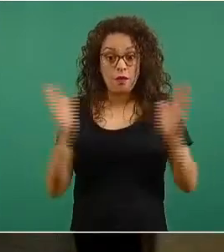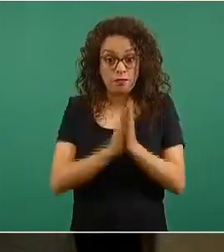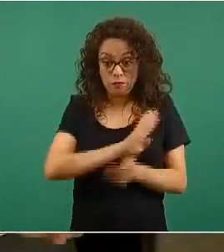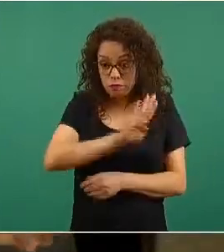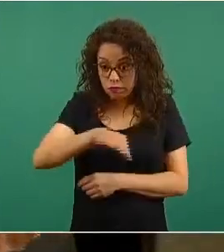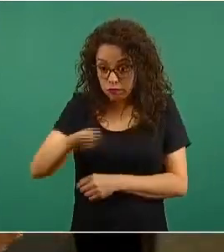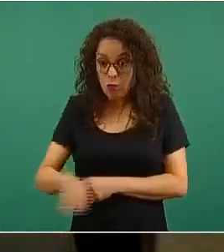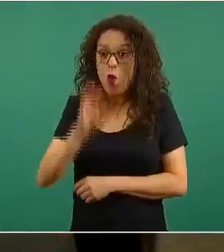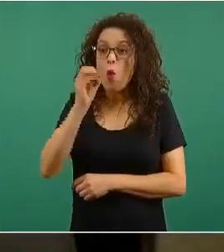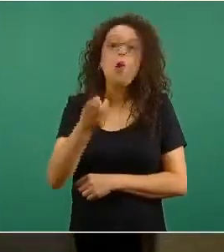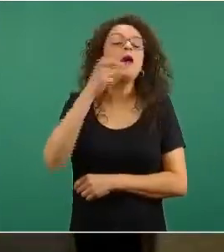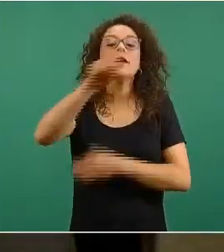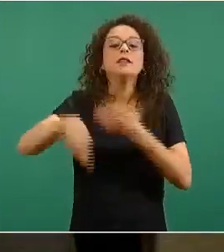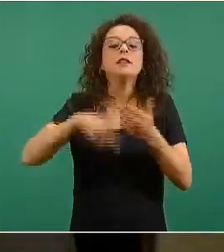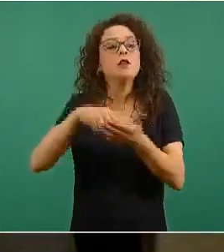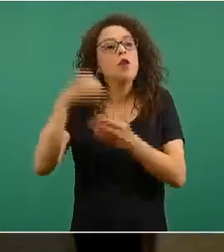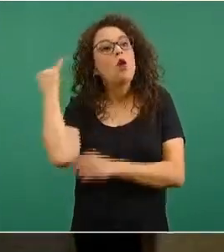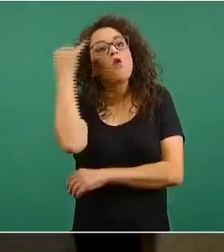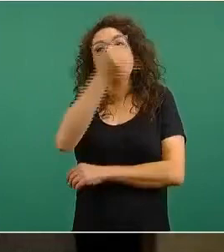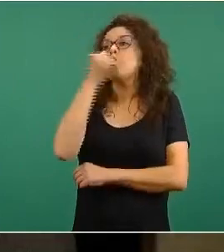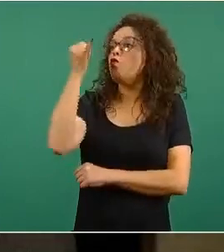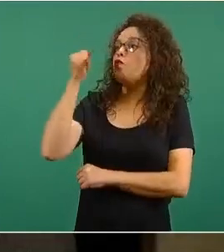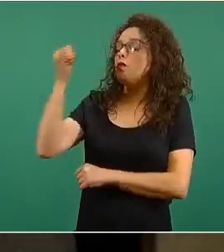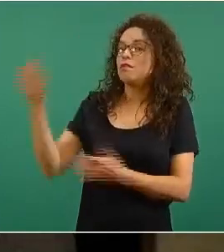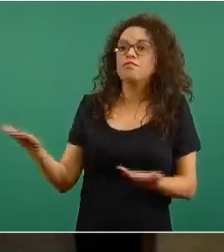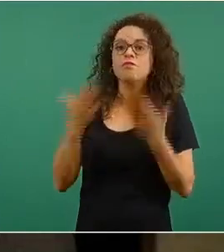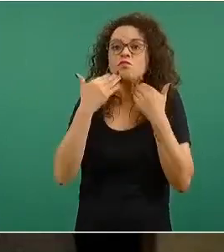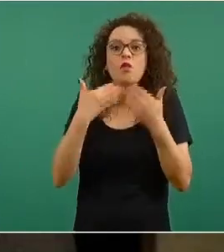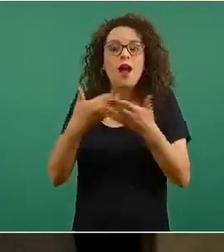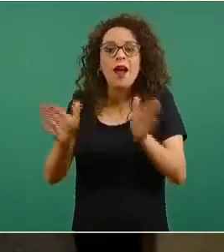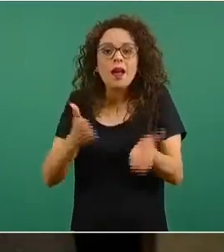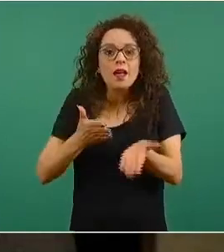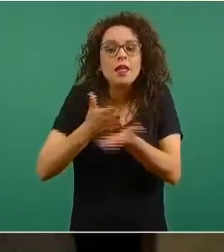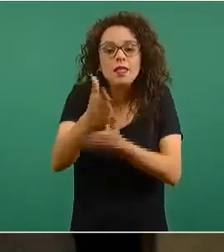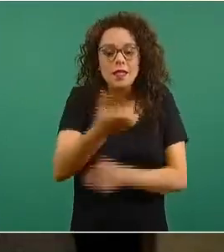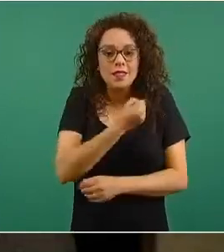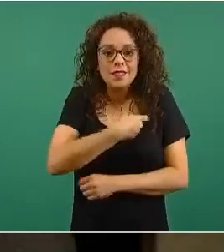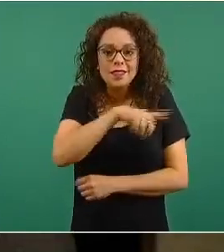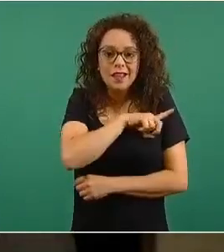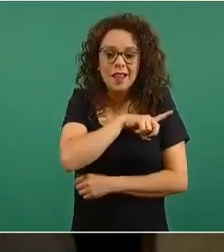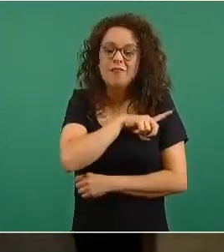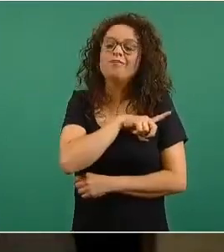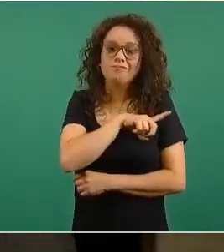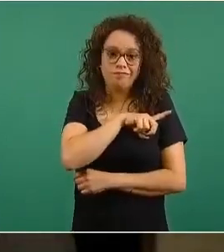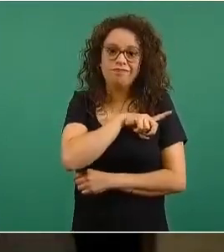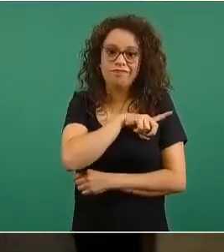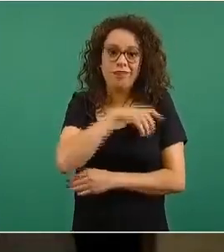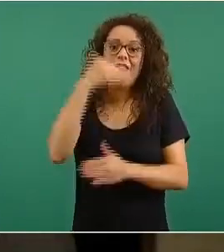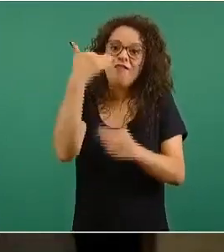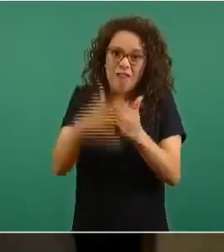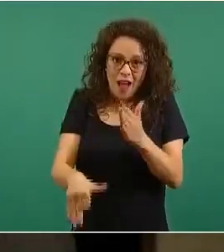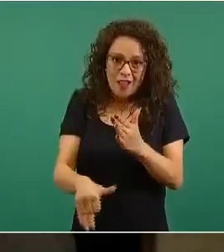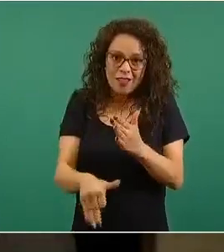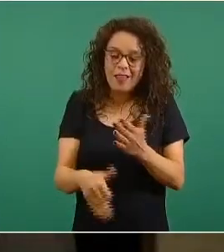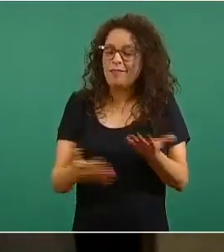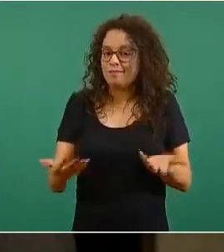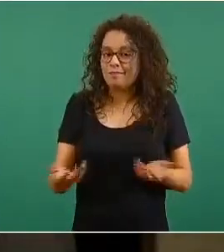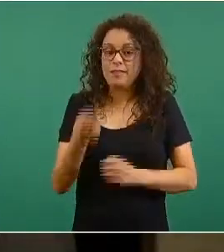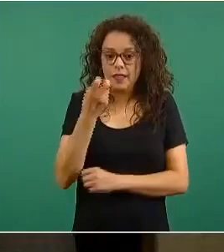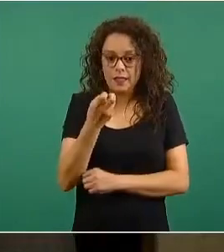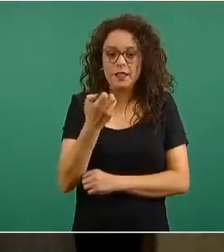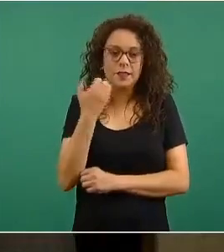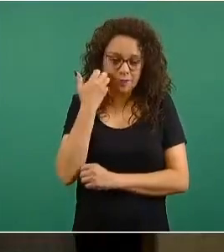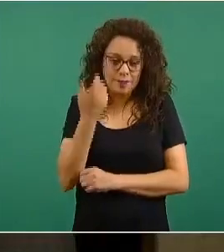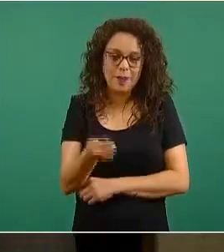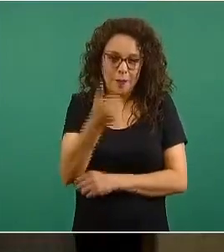en esas regiones tan lejanas los accesos de salud son más escasos, ¿no? Entonces, pues bueno, esa sería una primera. Y ayer